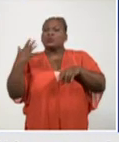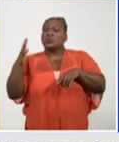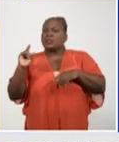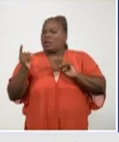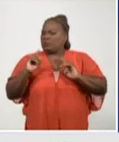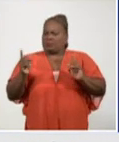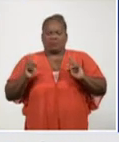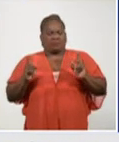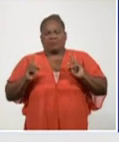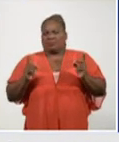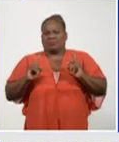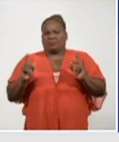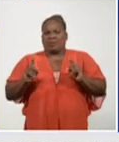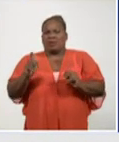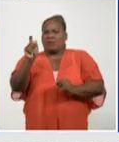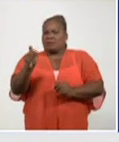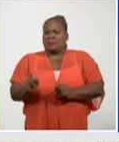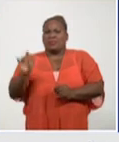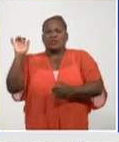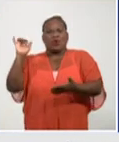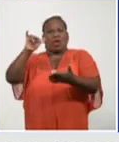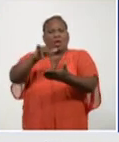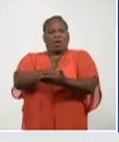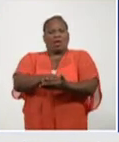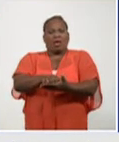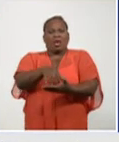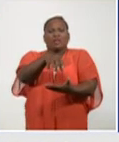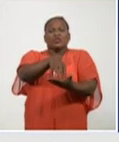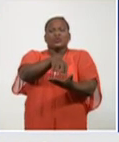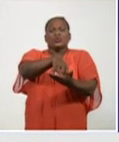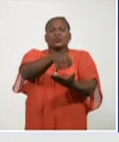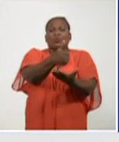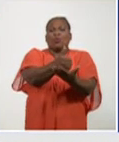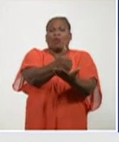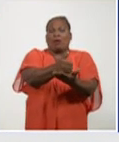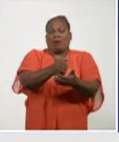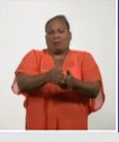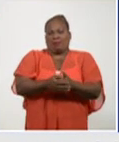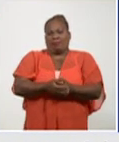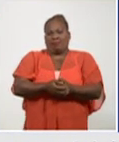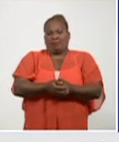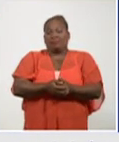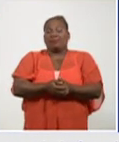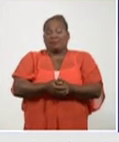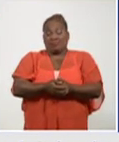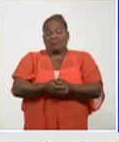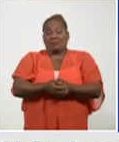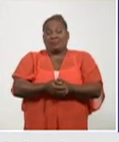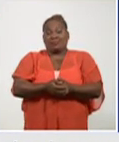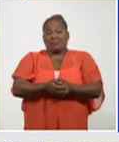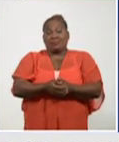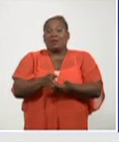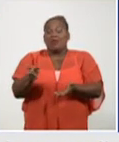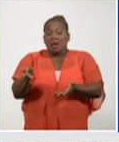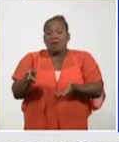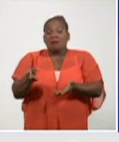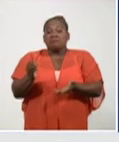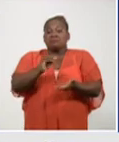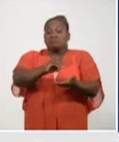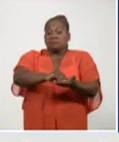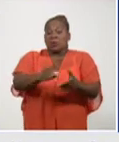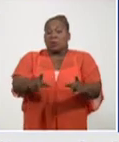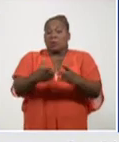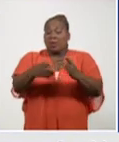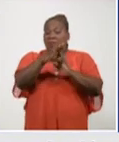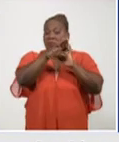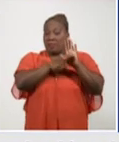fundamentalmente de las personas que venían a la ciudad y demás, y que a pesar de que se aplicaba un grupo de medidas,